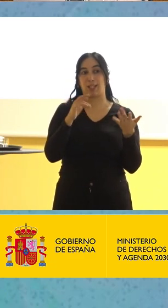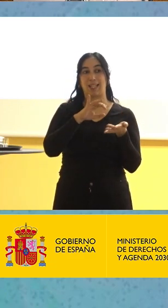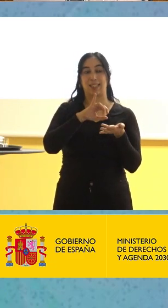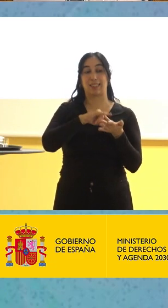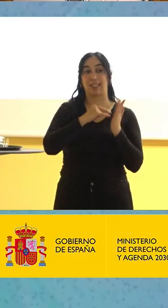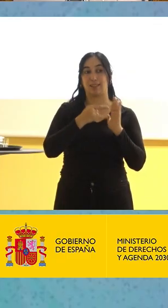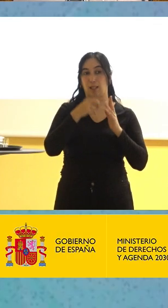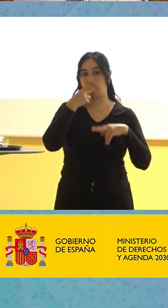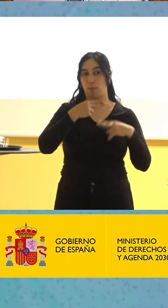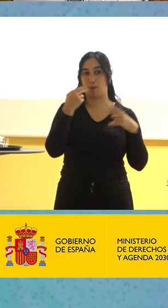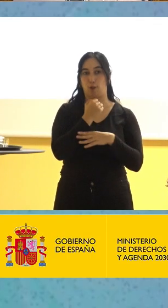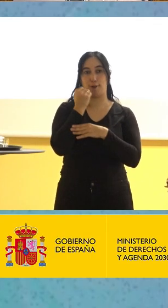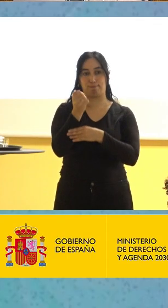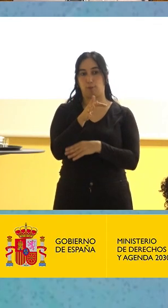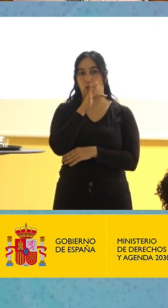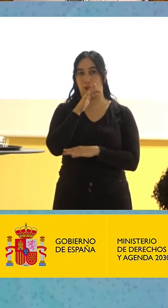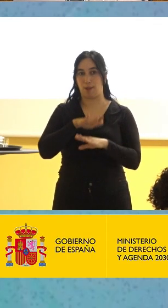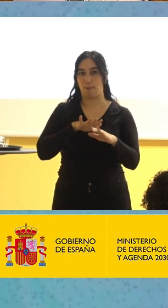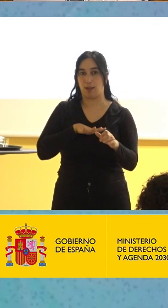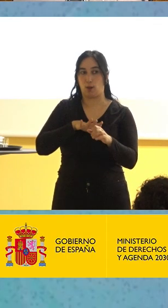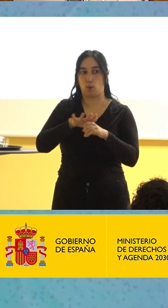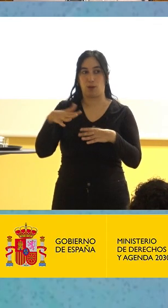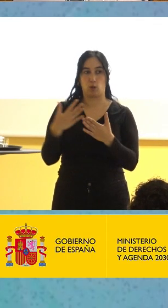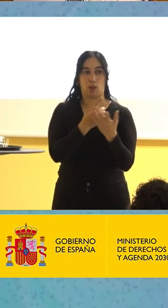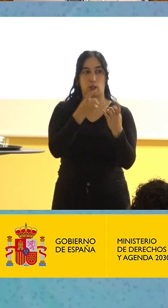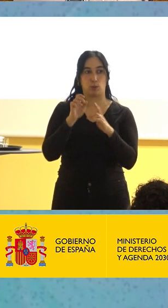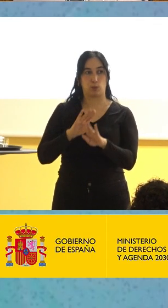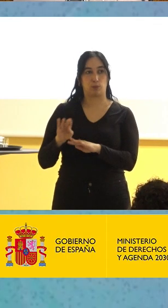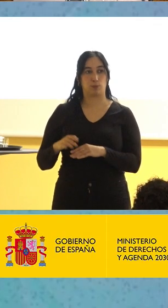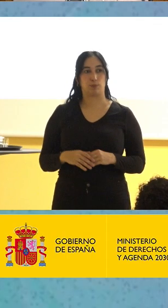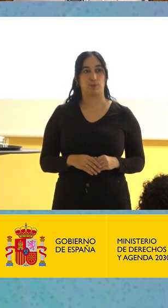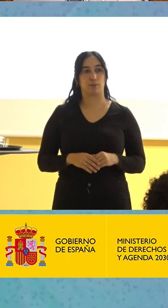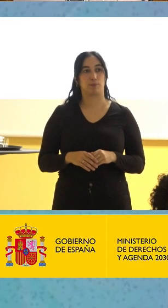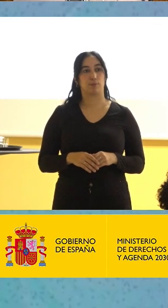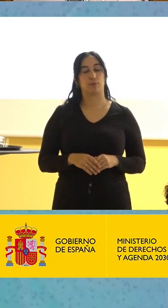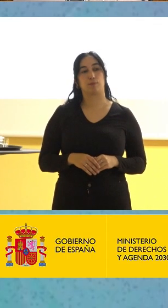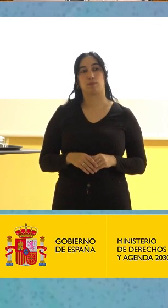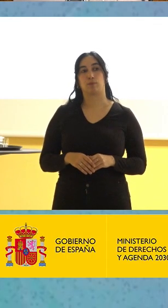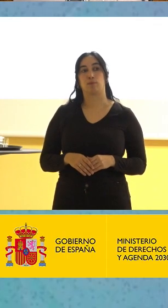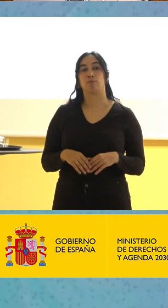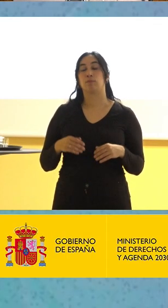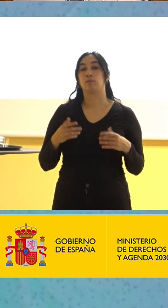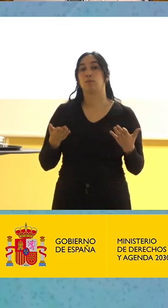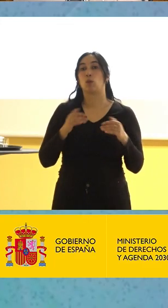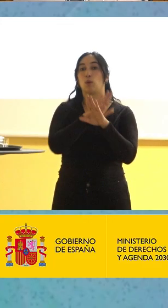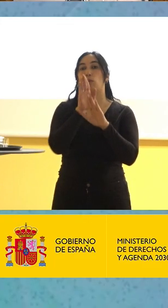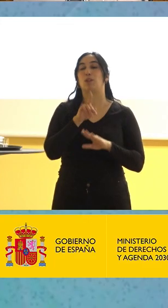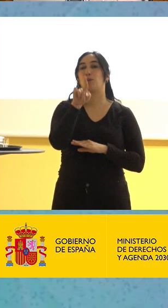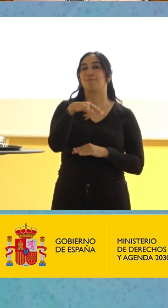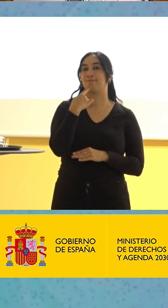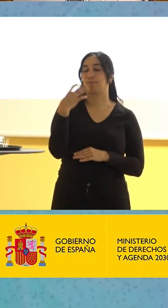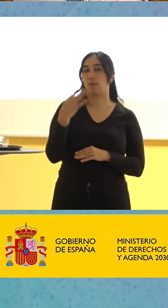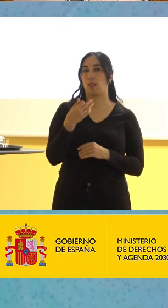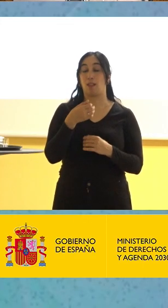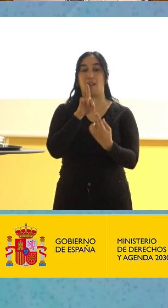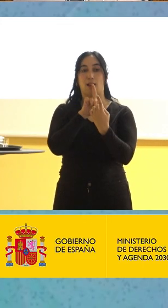sistemas públicos todavía que pueda cubrir todas las necesidades, ¿no? Y bueno, y por último decir que la